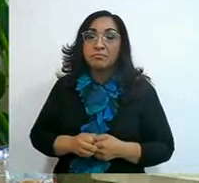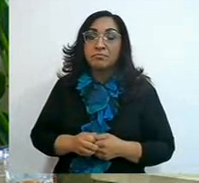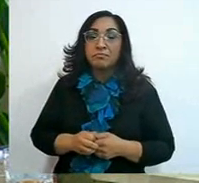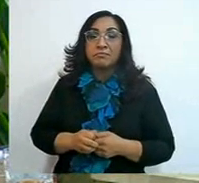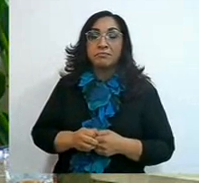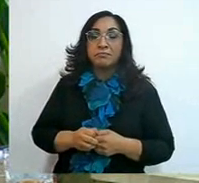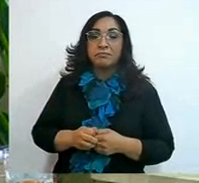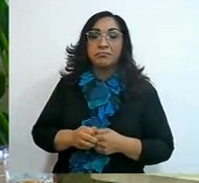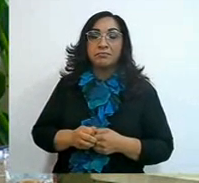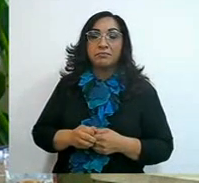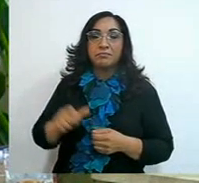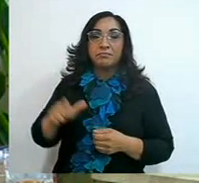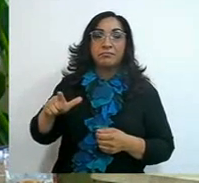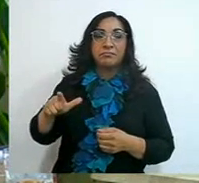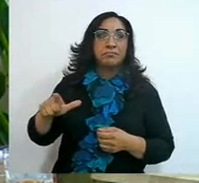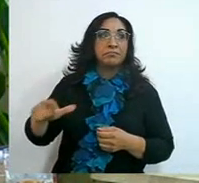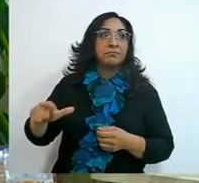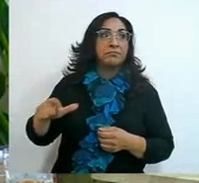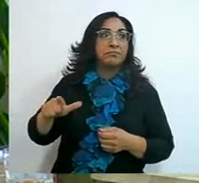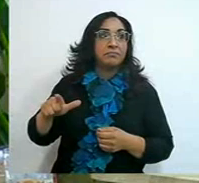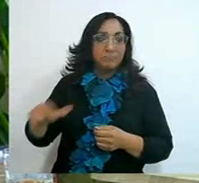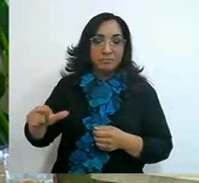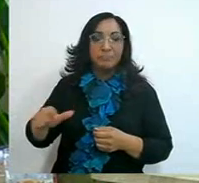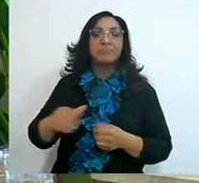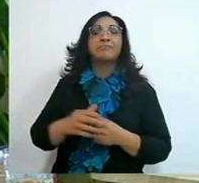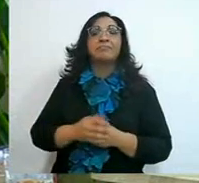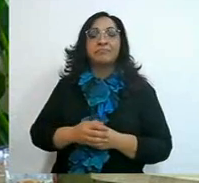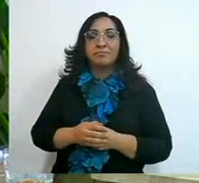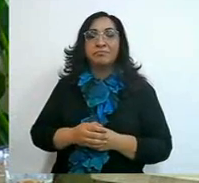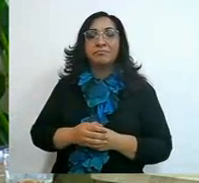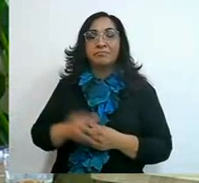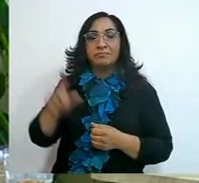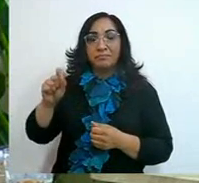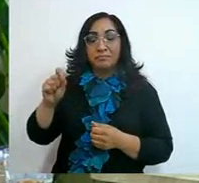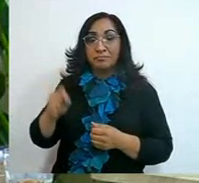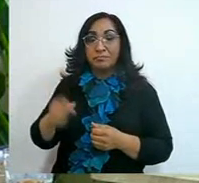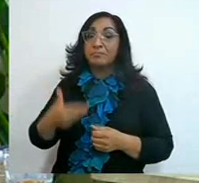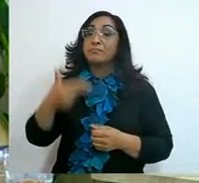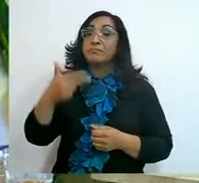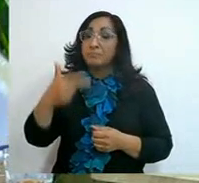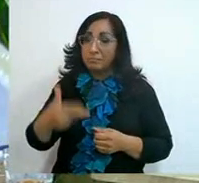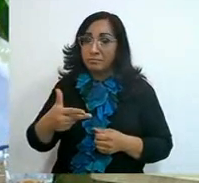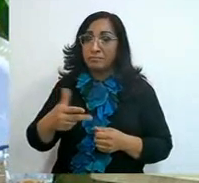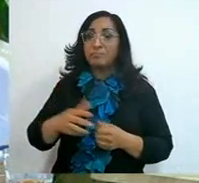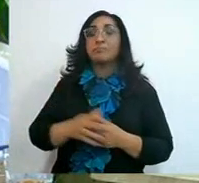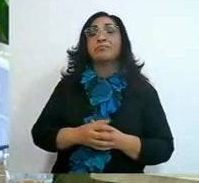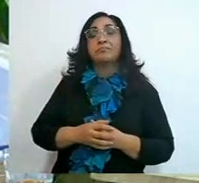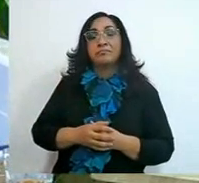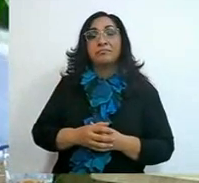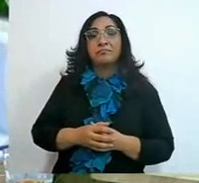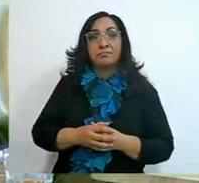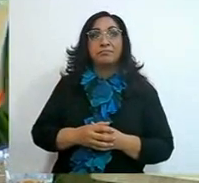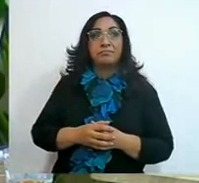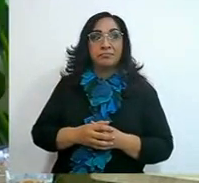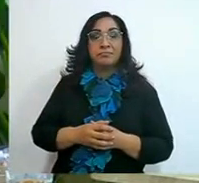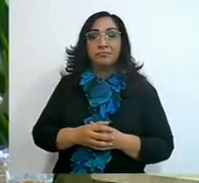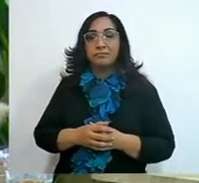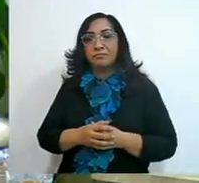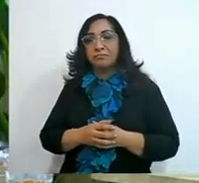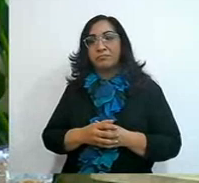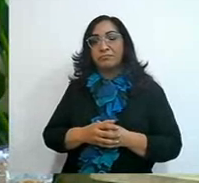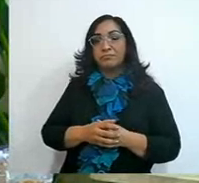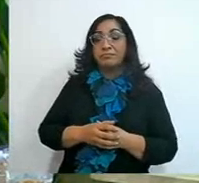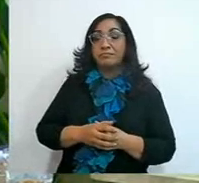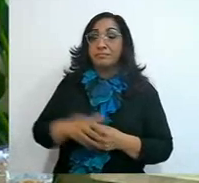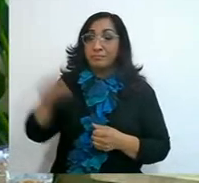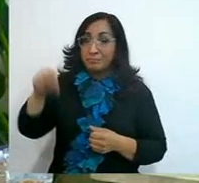proverbio, déjeme acordarme, 16, versículo 28. Creo que ahí está.